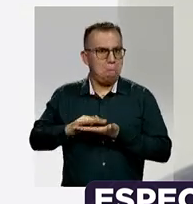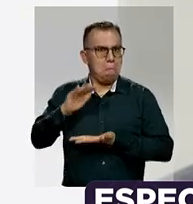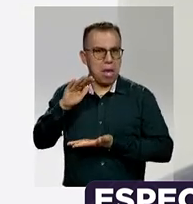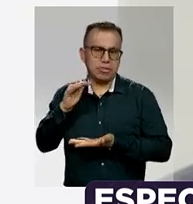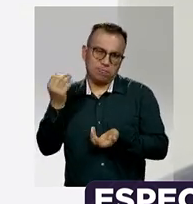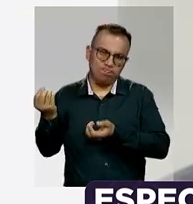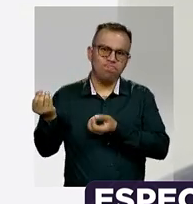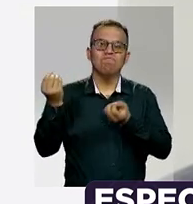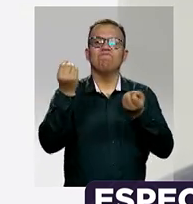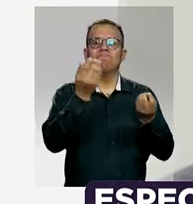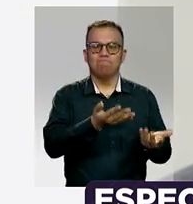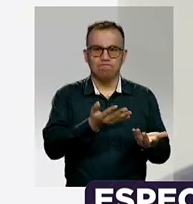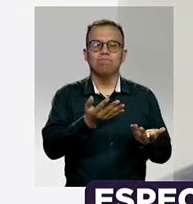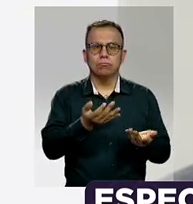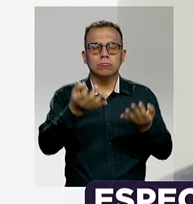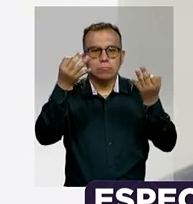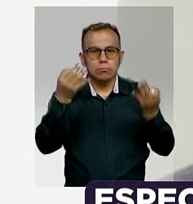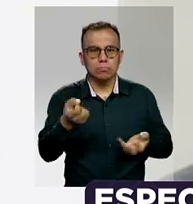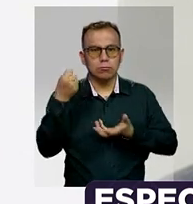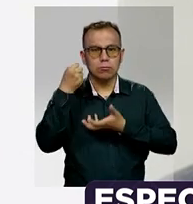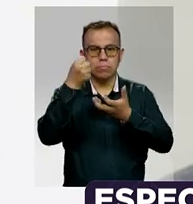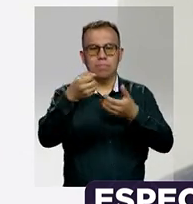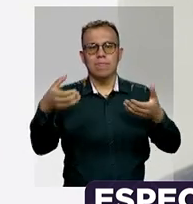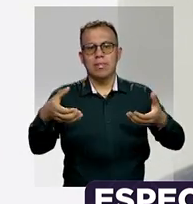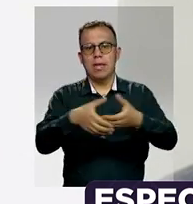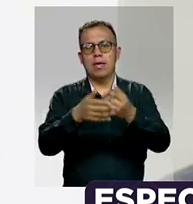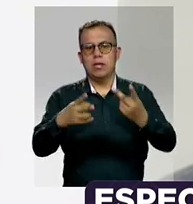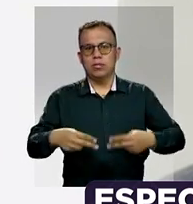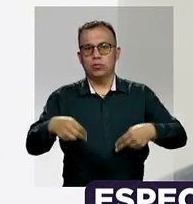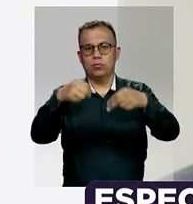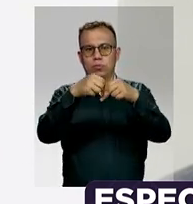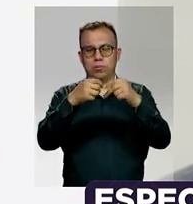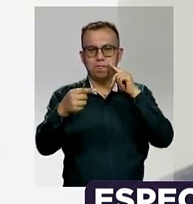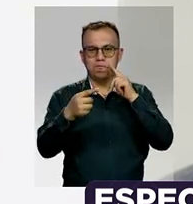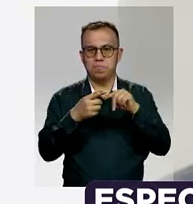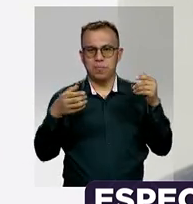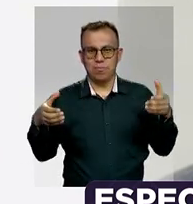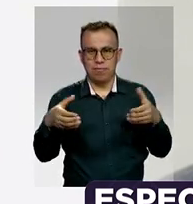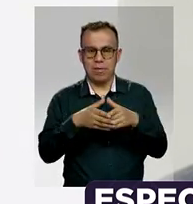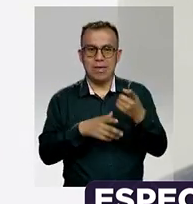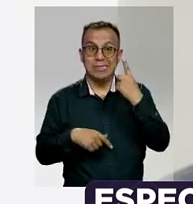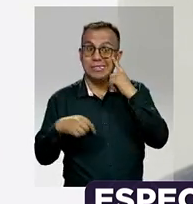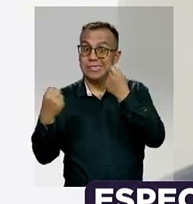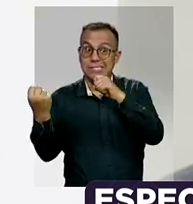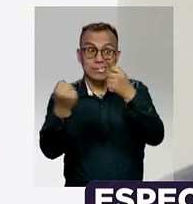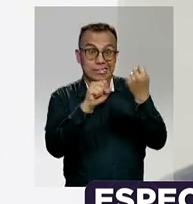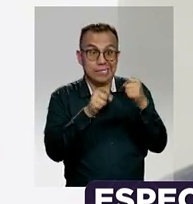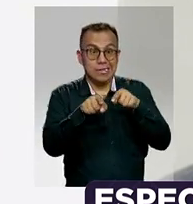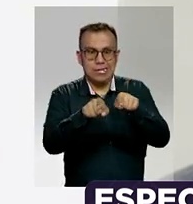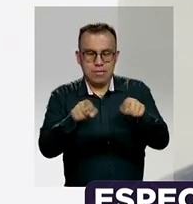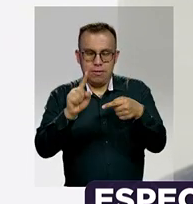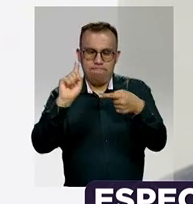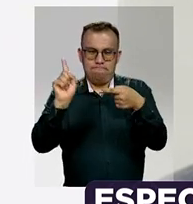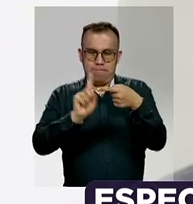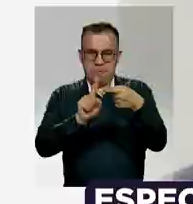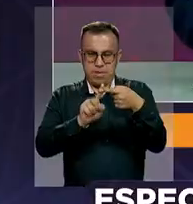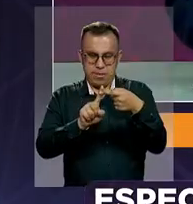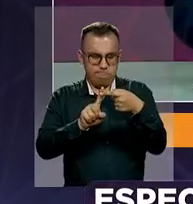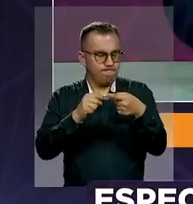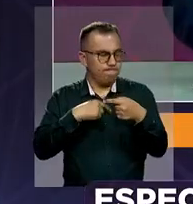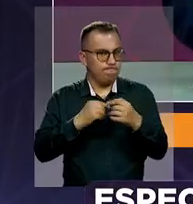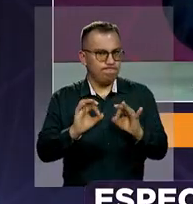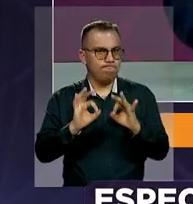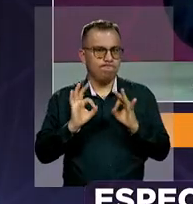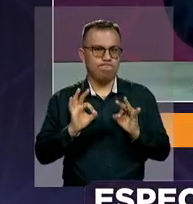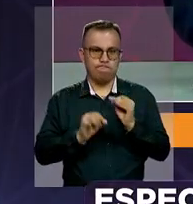le ofrezcan más recursos a la sociedad para atender a esos colombianos que están en angustia. Ese es el primer mensaje y me parece muy